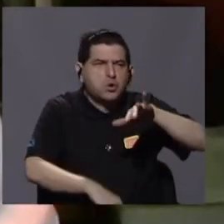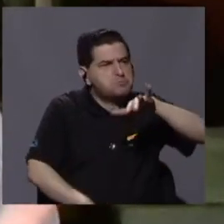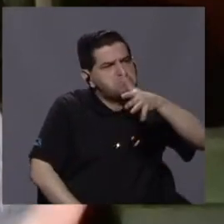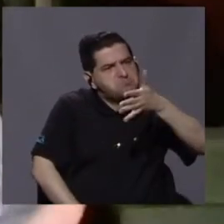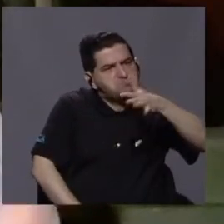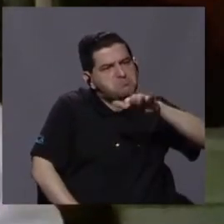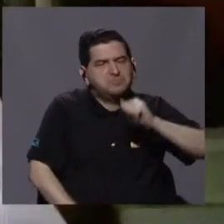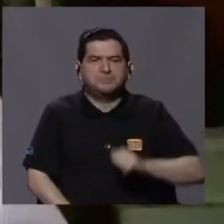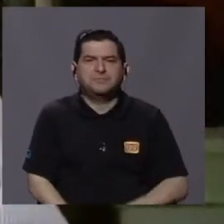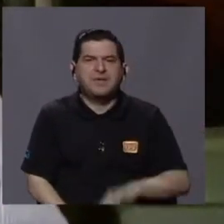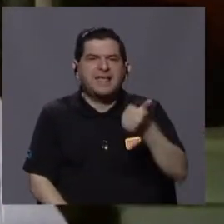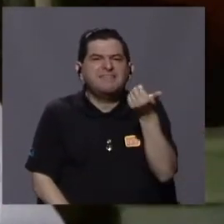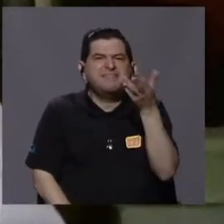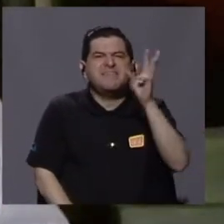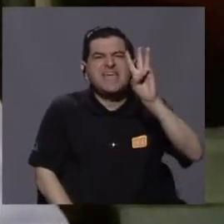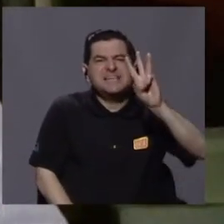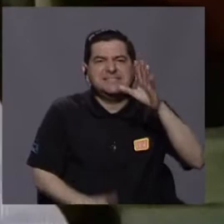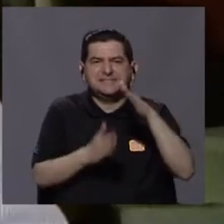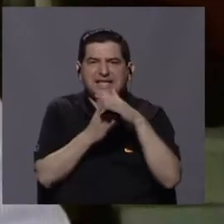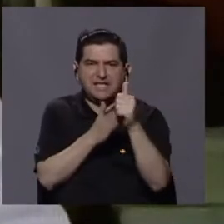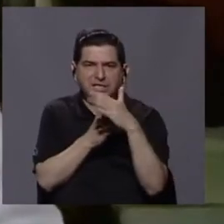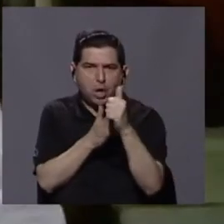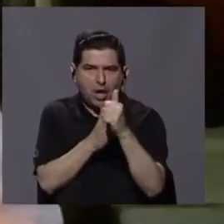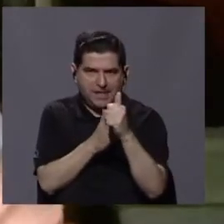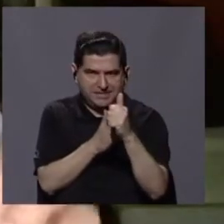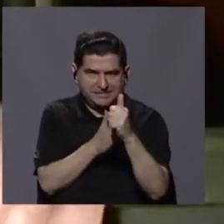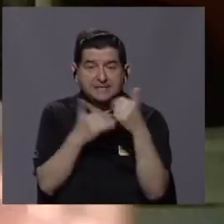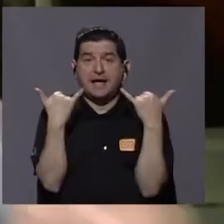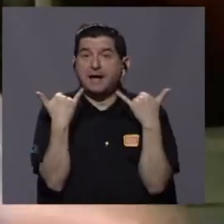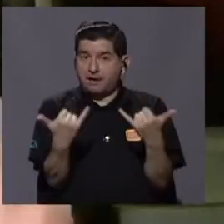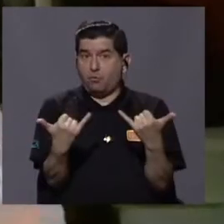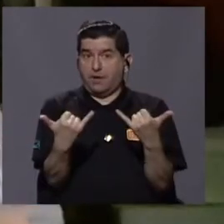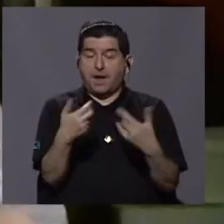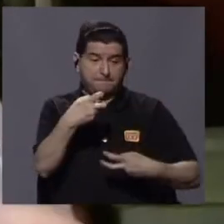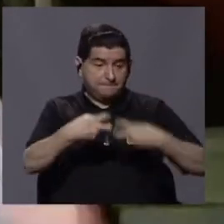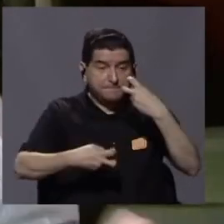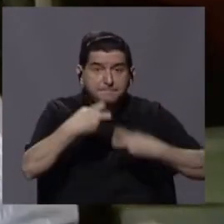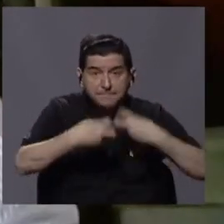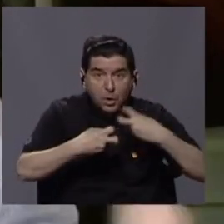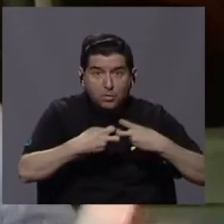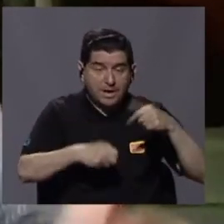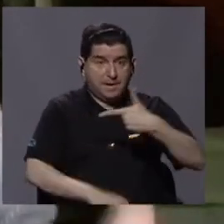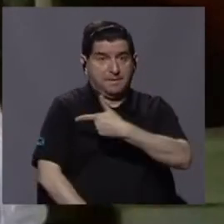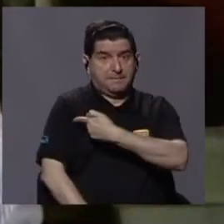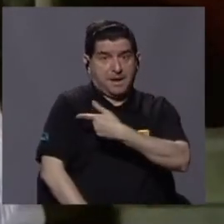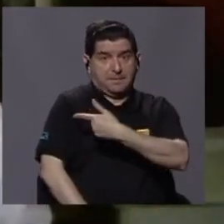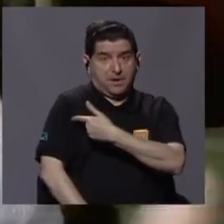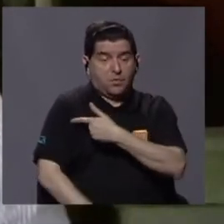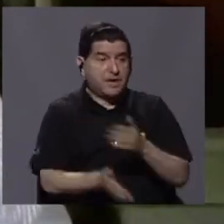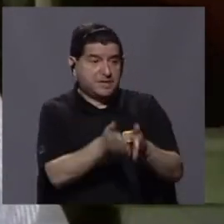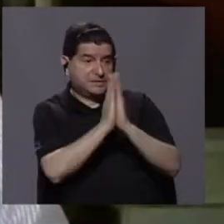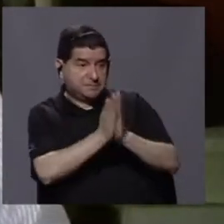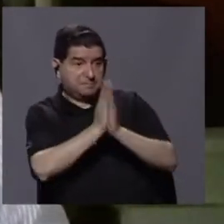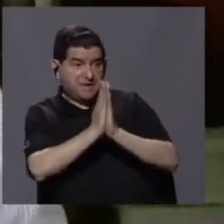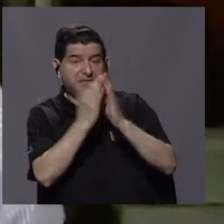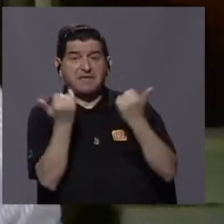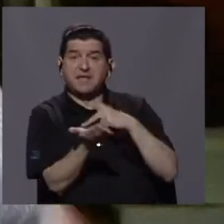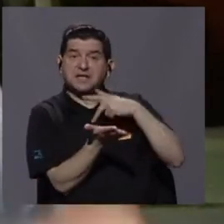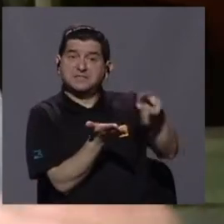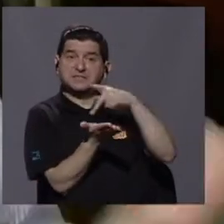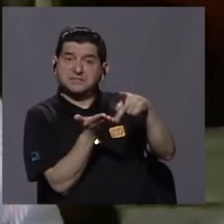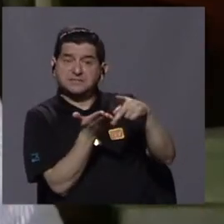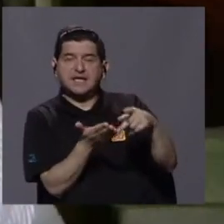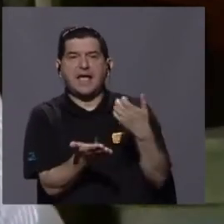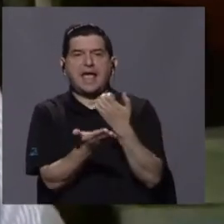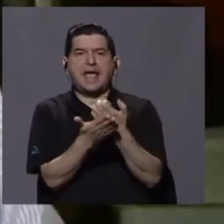menos 16 dólares ahora el problema es que estas vacunas han sido pero ordenadas y pagadas por